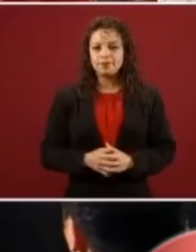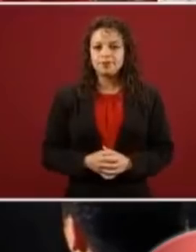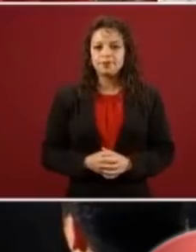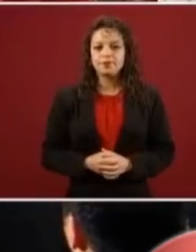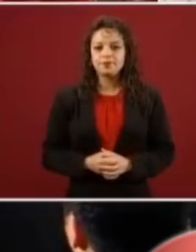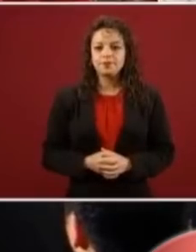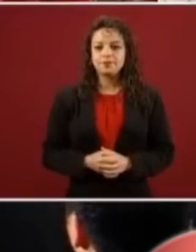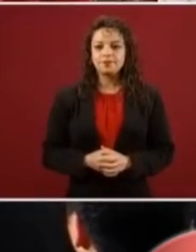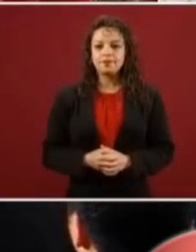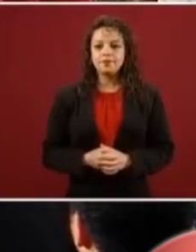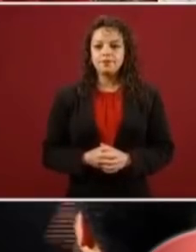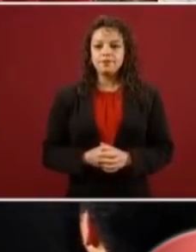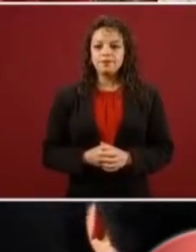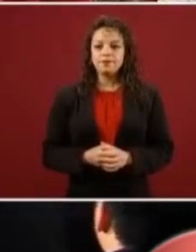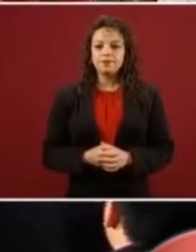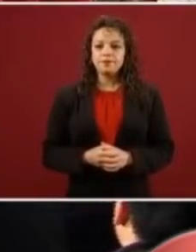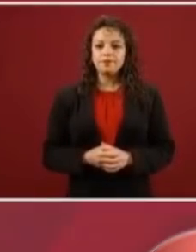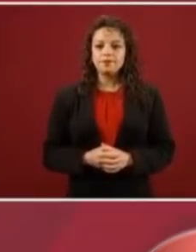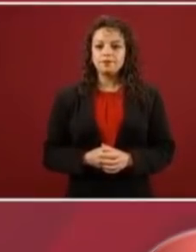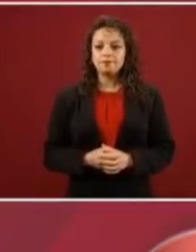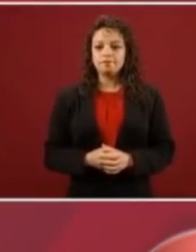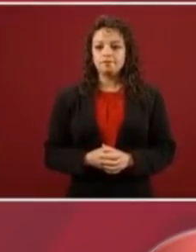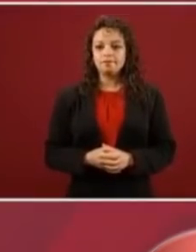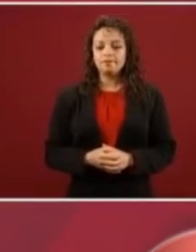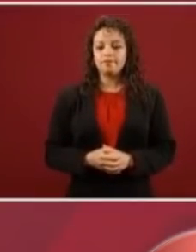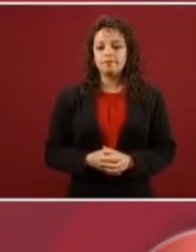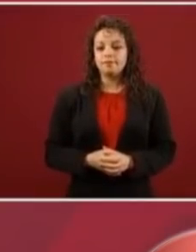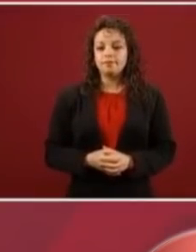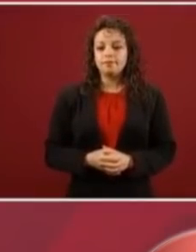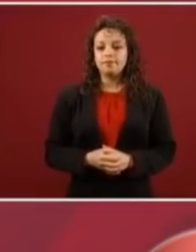Lo de la reforma, sí, general,